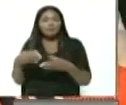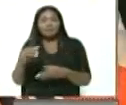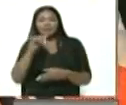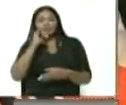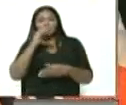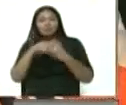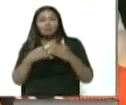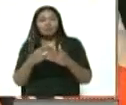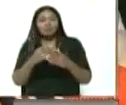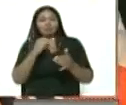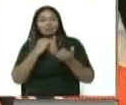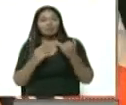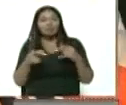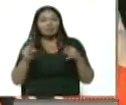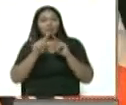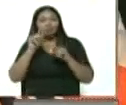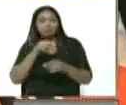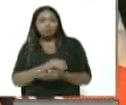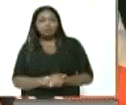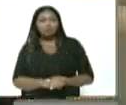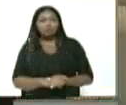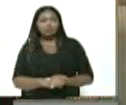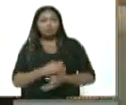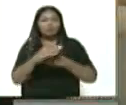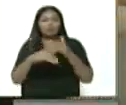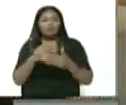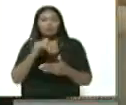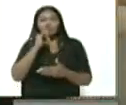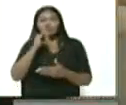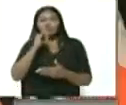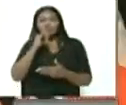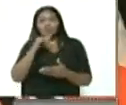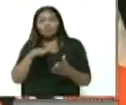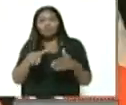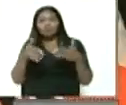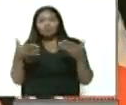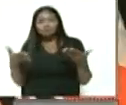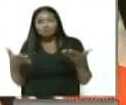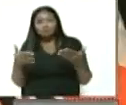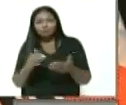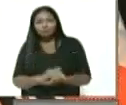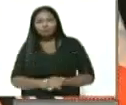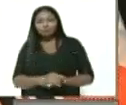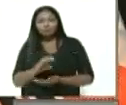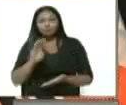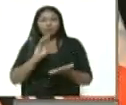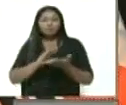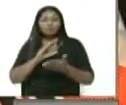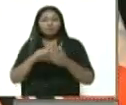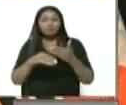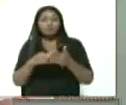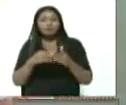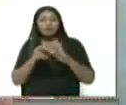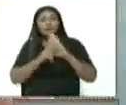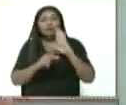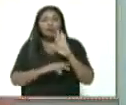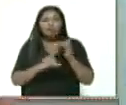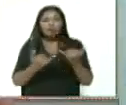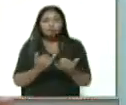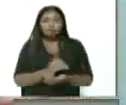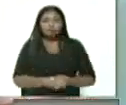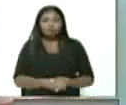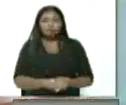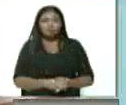una vez que culmine el escrutinio le reporta a un centro en la parroquia bien